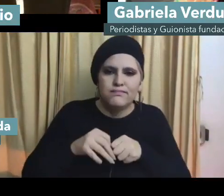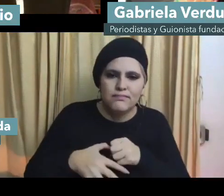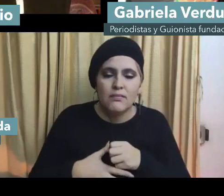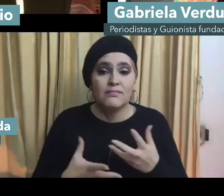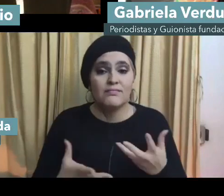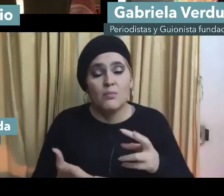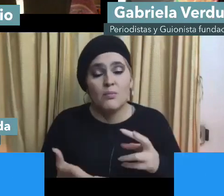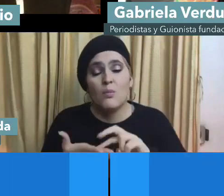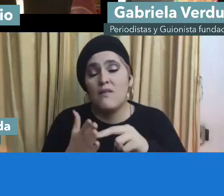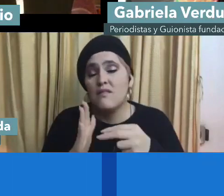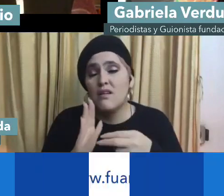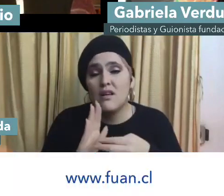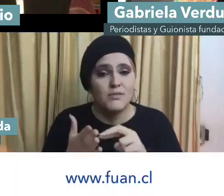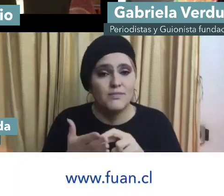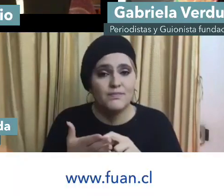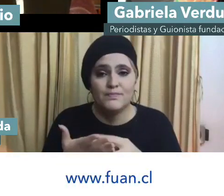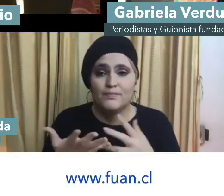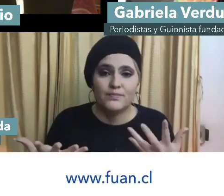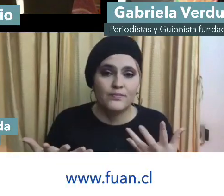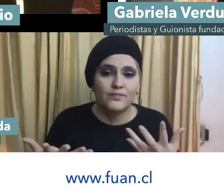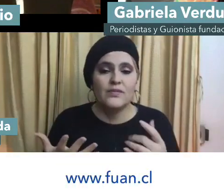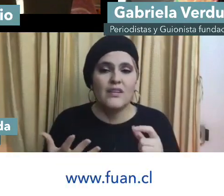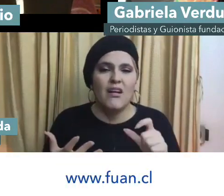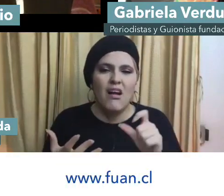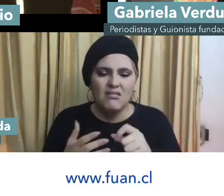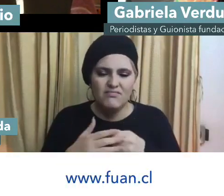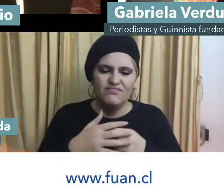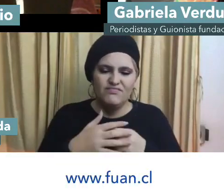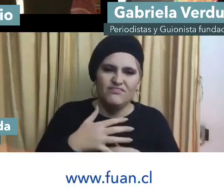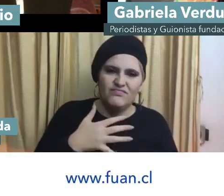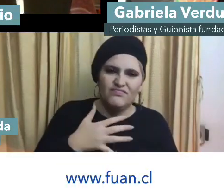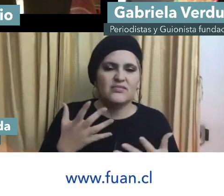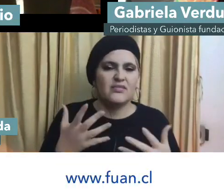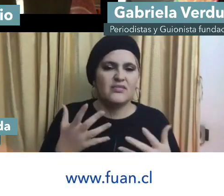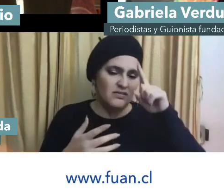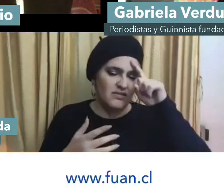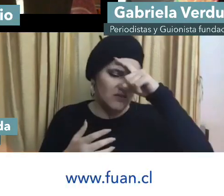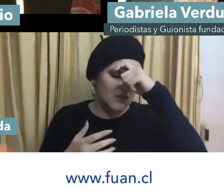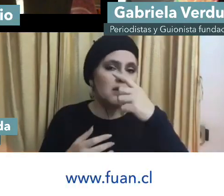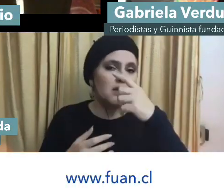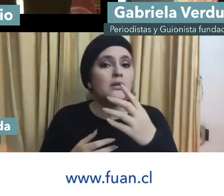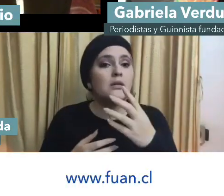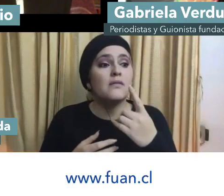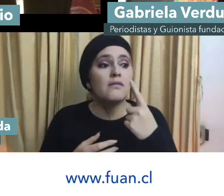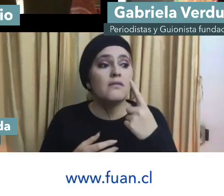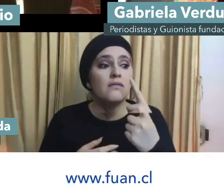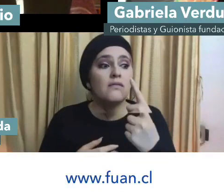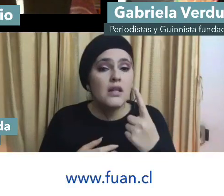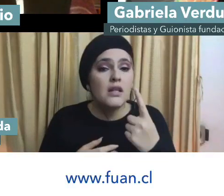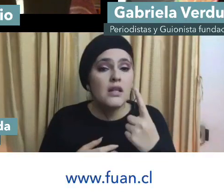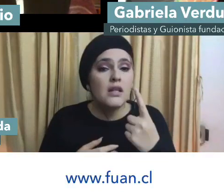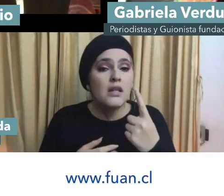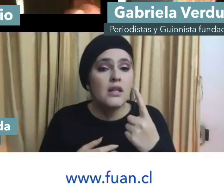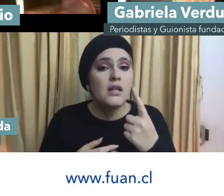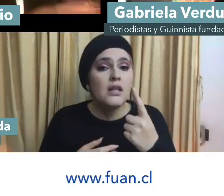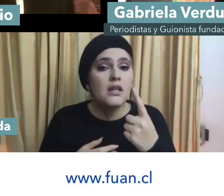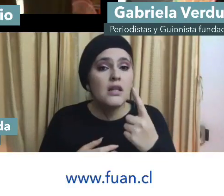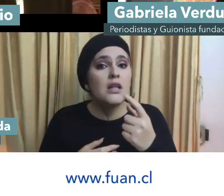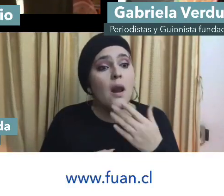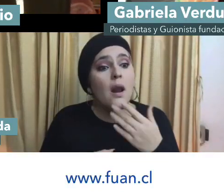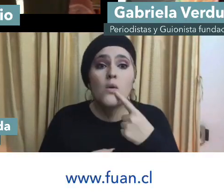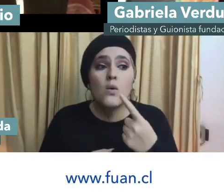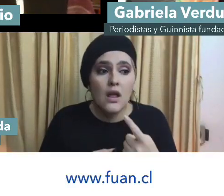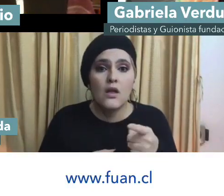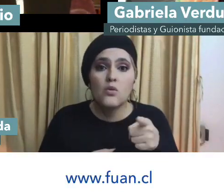al tema de la alimentación y de la digestión. Hay que preguntar, ¿va al baño todos los días? ¿Hace un Claro. lulito todos los